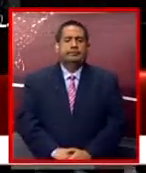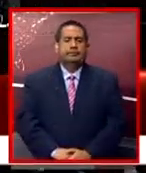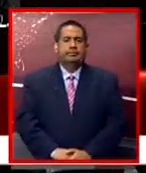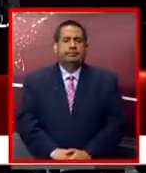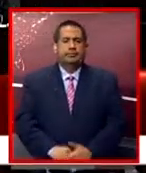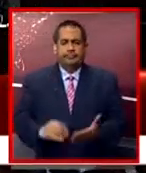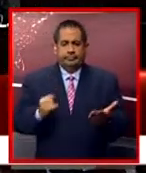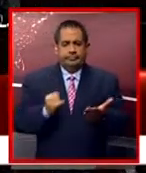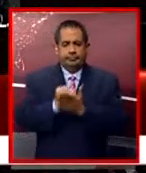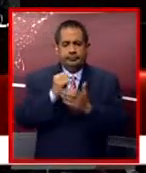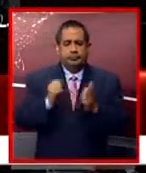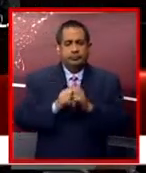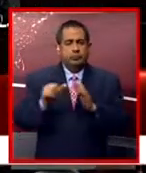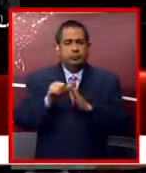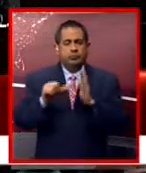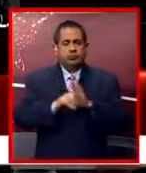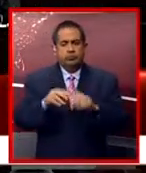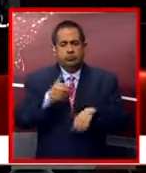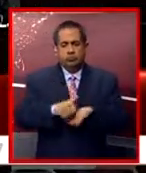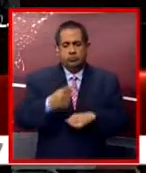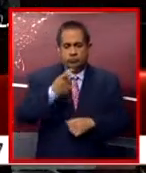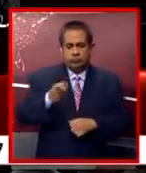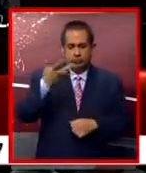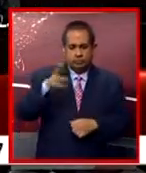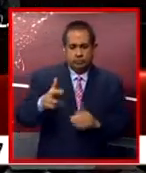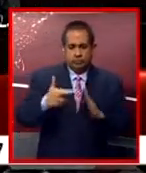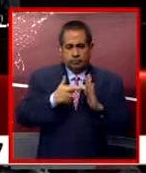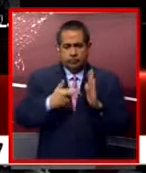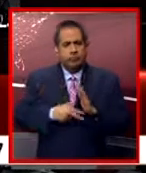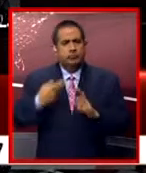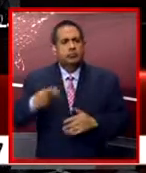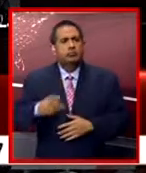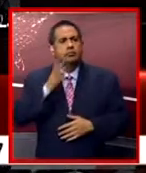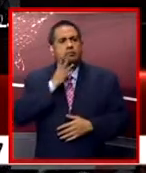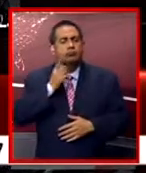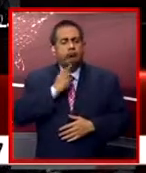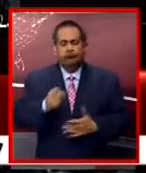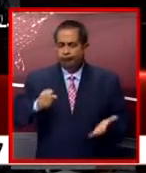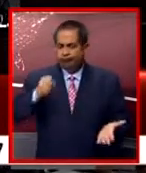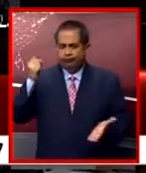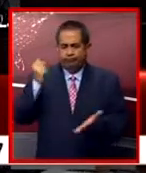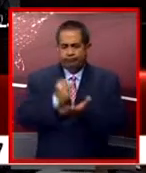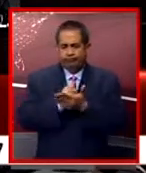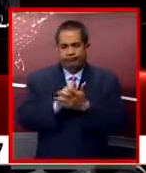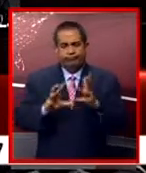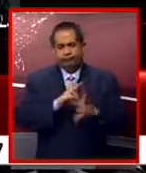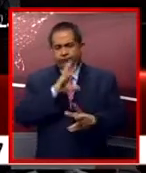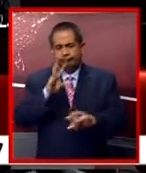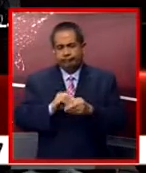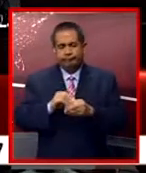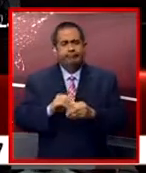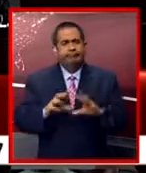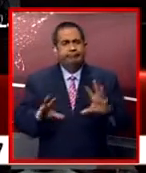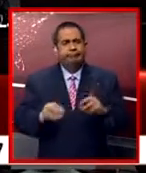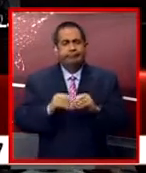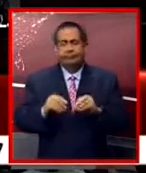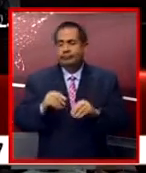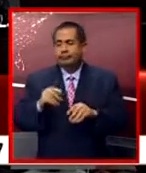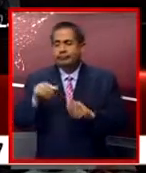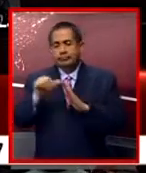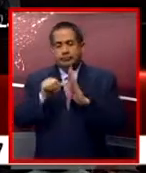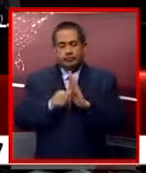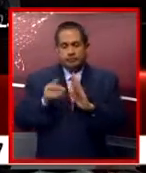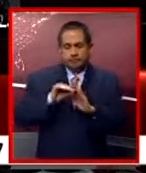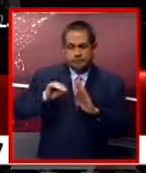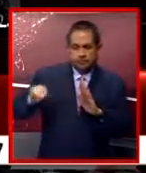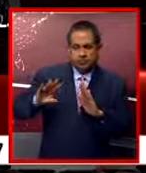De conformidad con el artículo 110 del reglamento de la Cámara, queda aprobado en lo general y en lo particular los artículos no